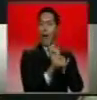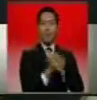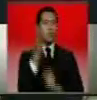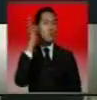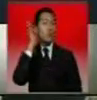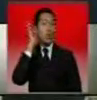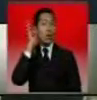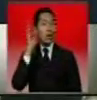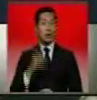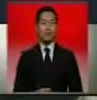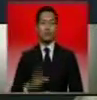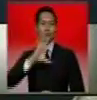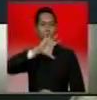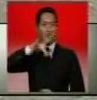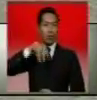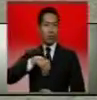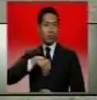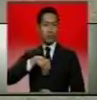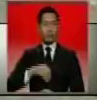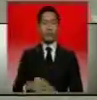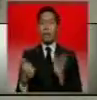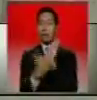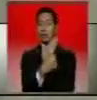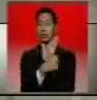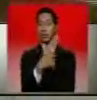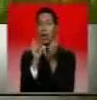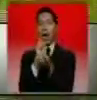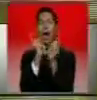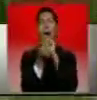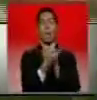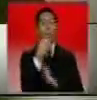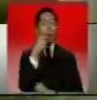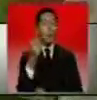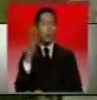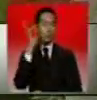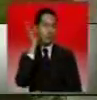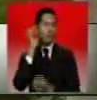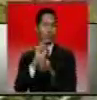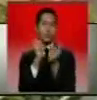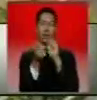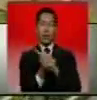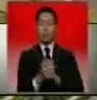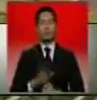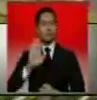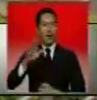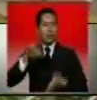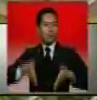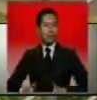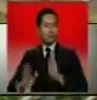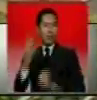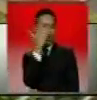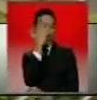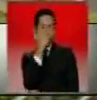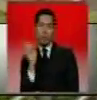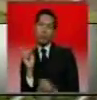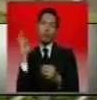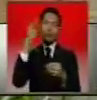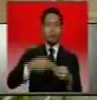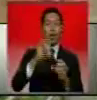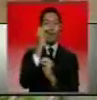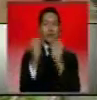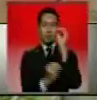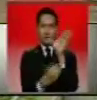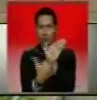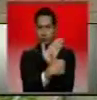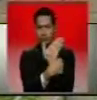a femenino en su cédula de identidad. Dana, oriunda de Esmeraldas, acudió a la entidad pública para realizar este trámite